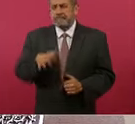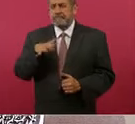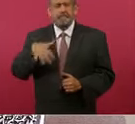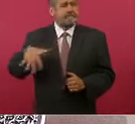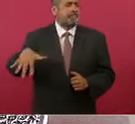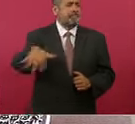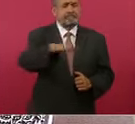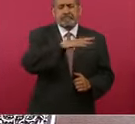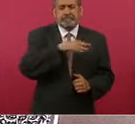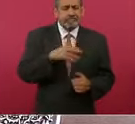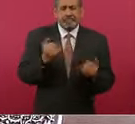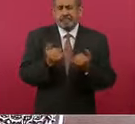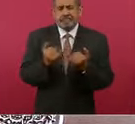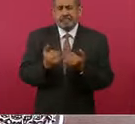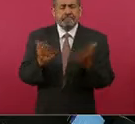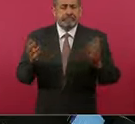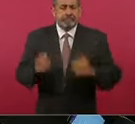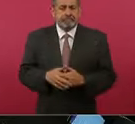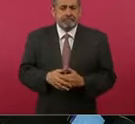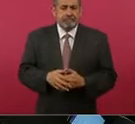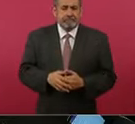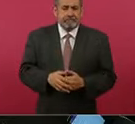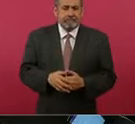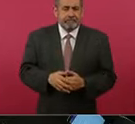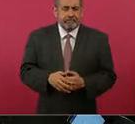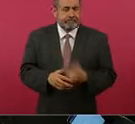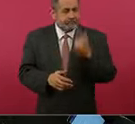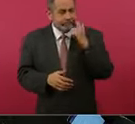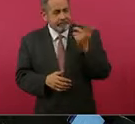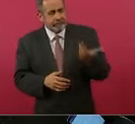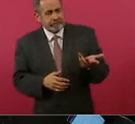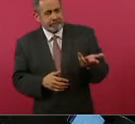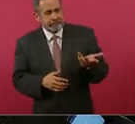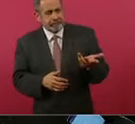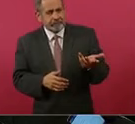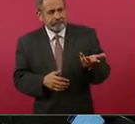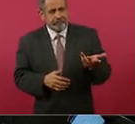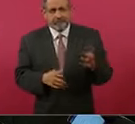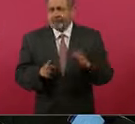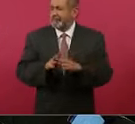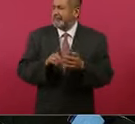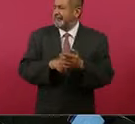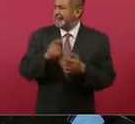generalizada, pues. A ver, Guantánamo. No es Guantánamo.